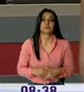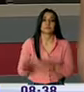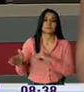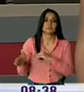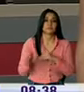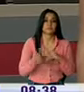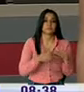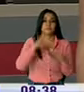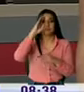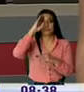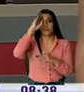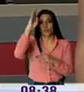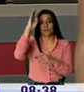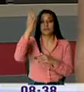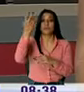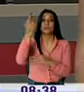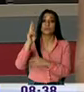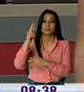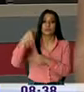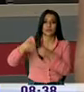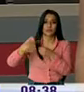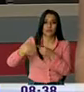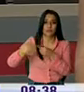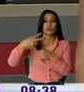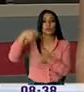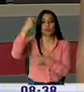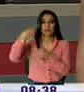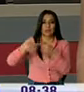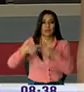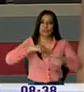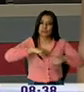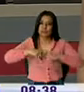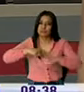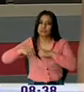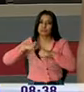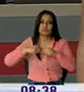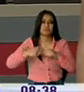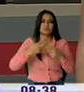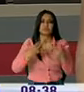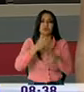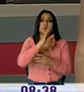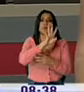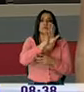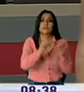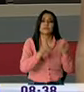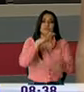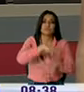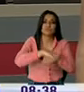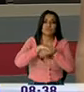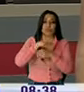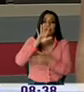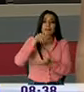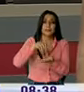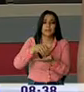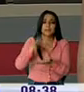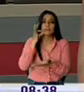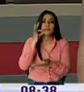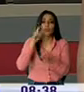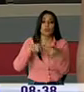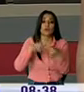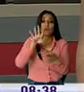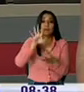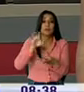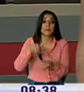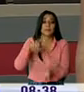en el sur y norte de la capital dejó como resultado 4 personas aprehendidas, 40.000 dosis de marihuana y 30.000 de cocaína